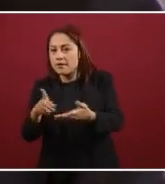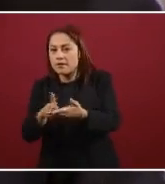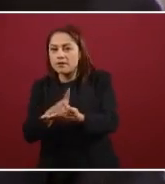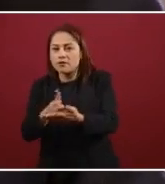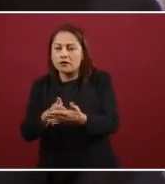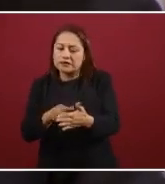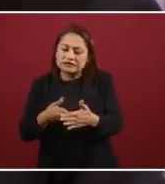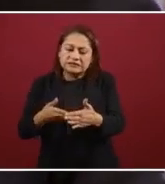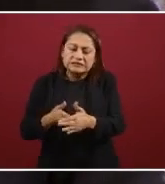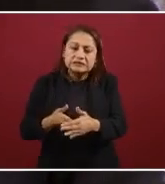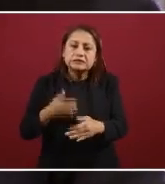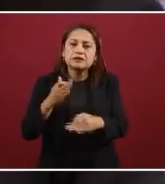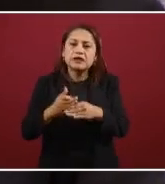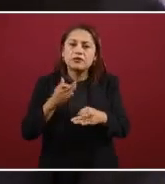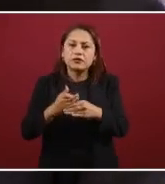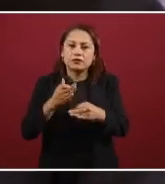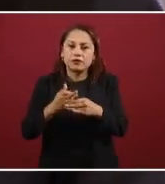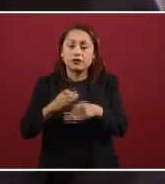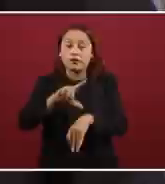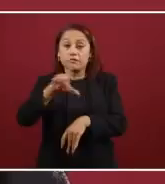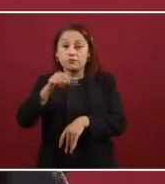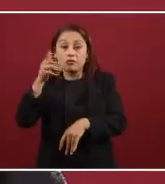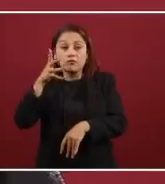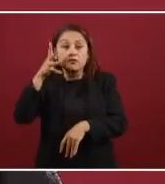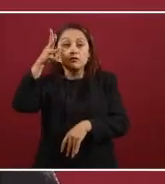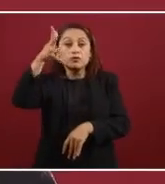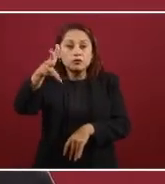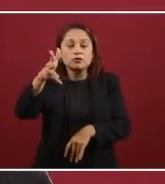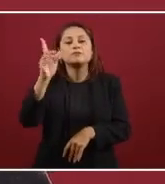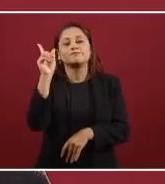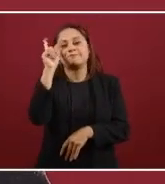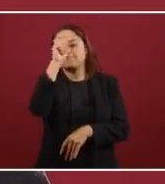es difícil, muy difícil, complicado